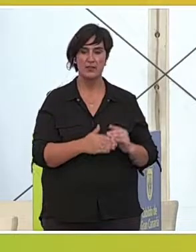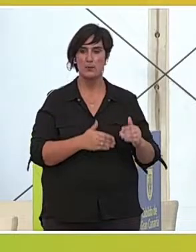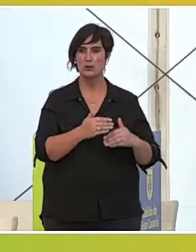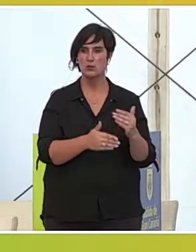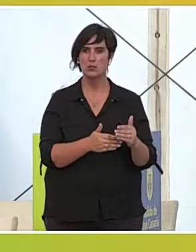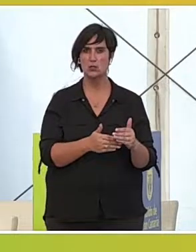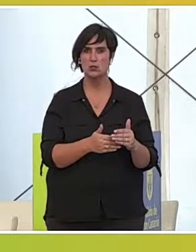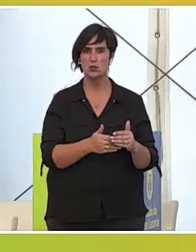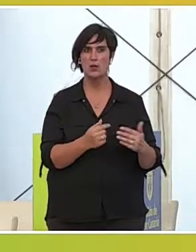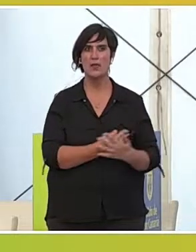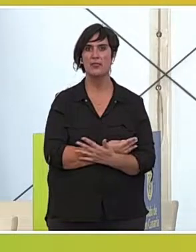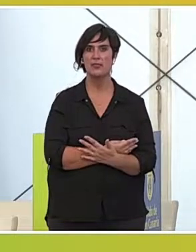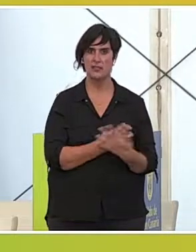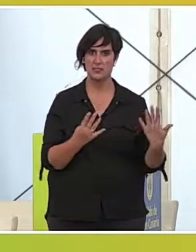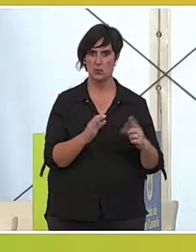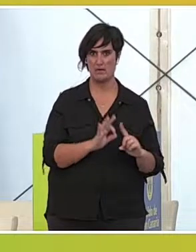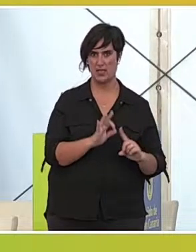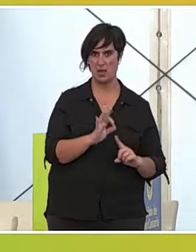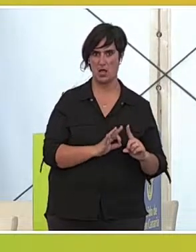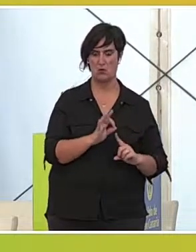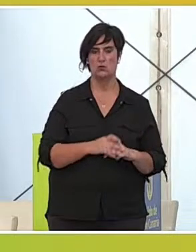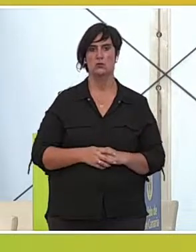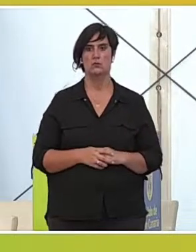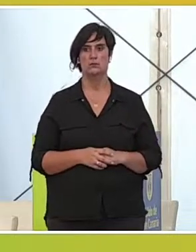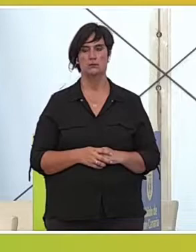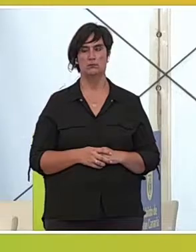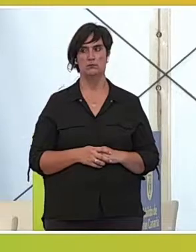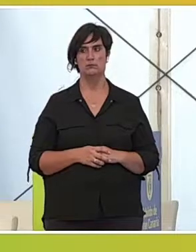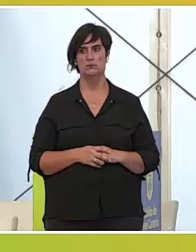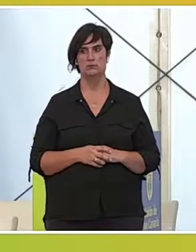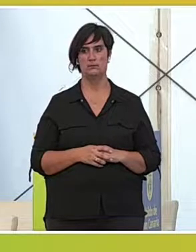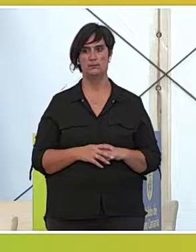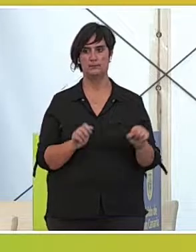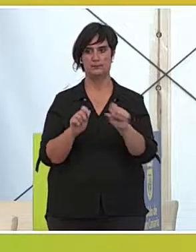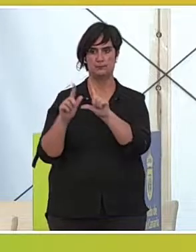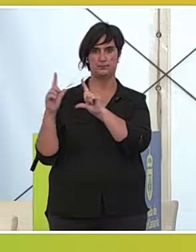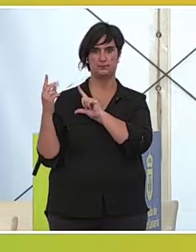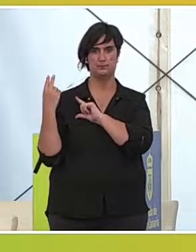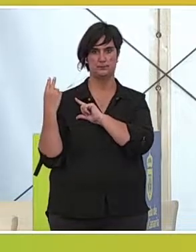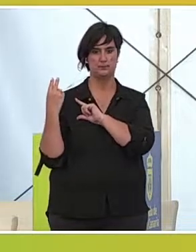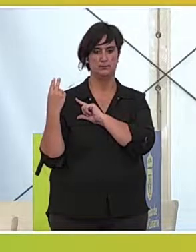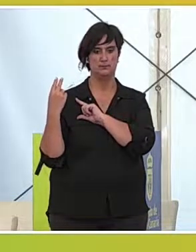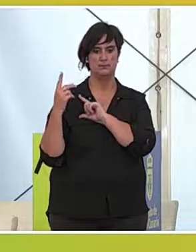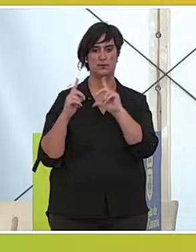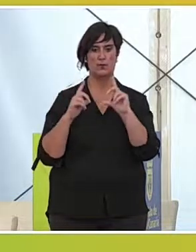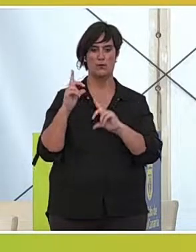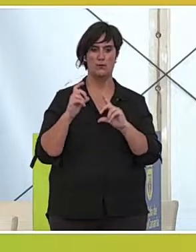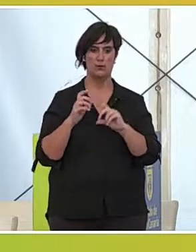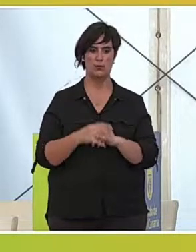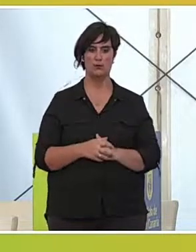caso teníamos 19 grados. En la primera diapositiva, la primera foto, vemos